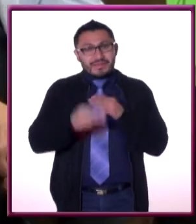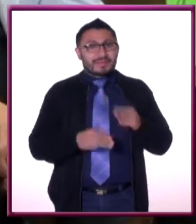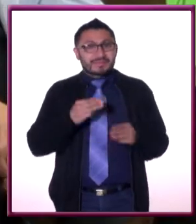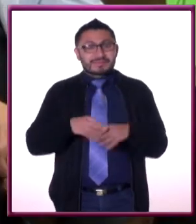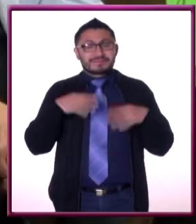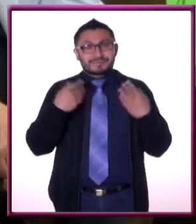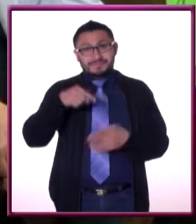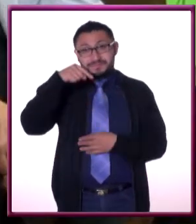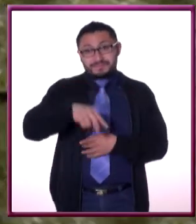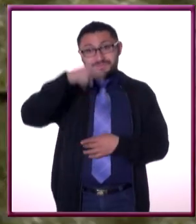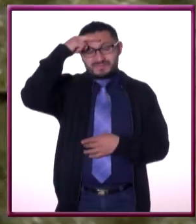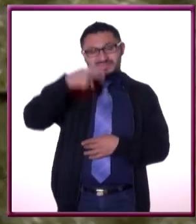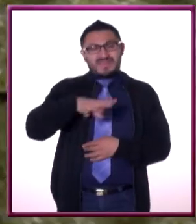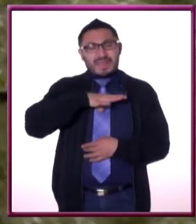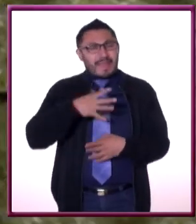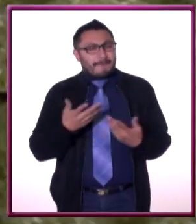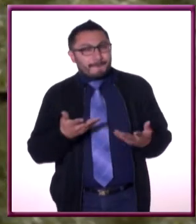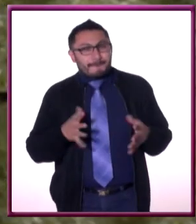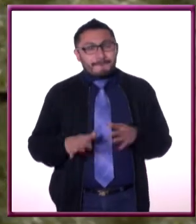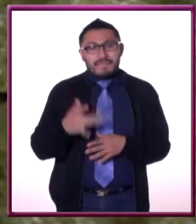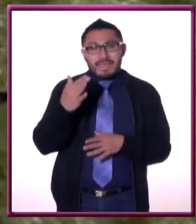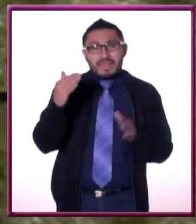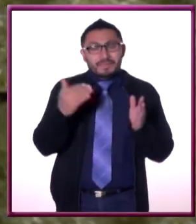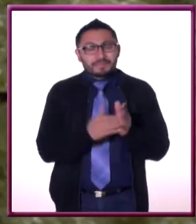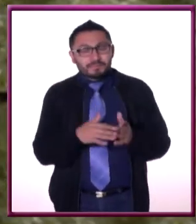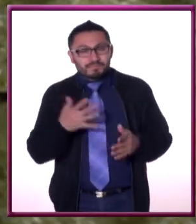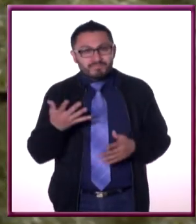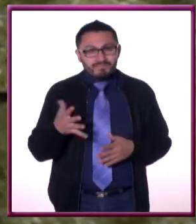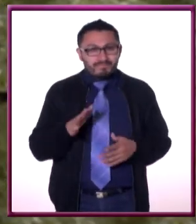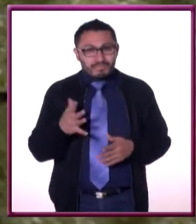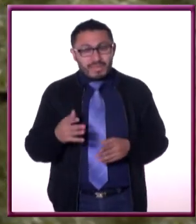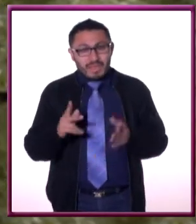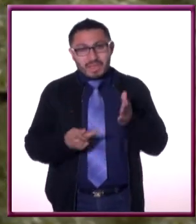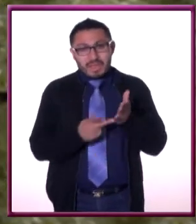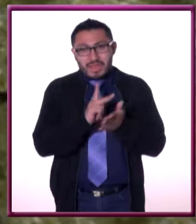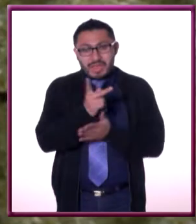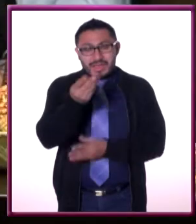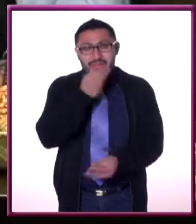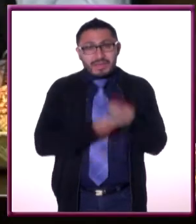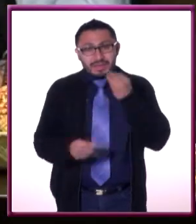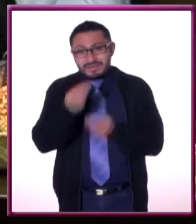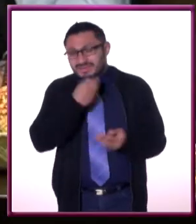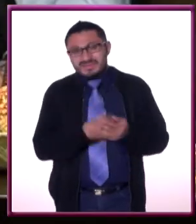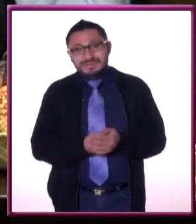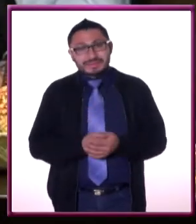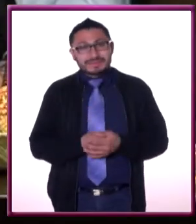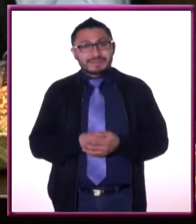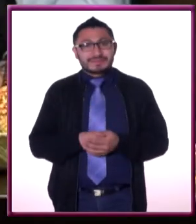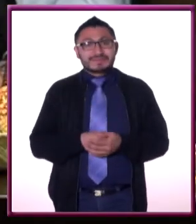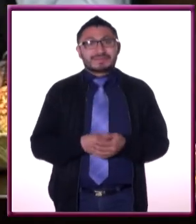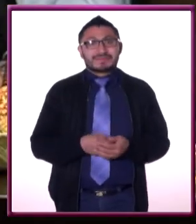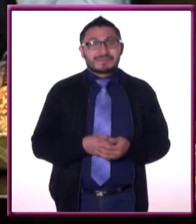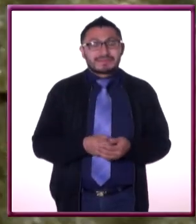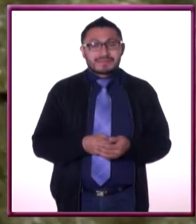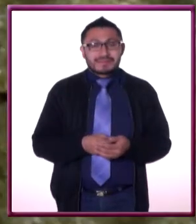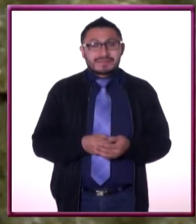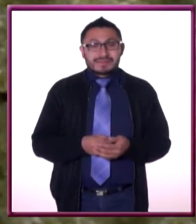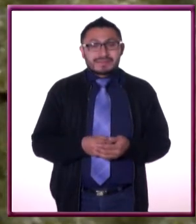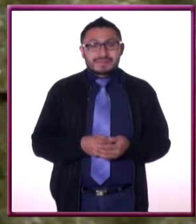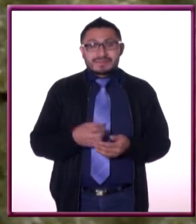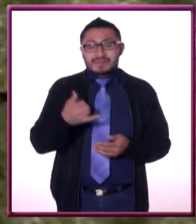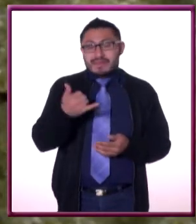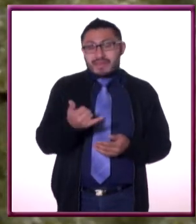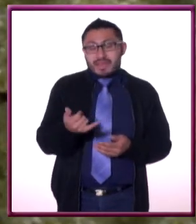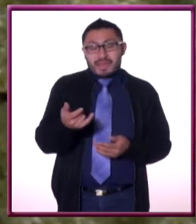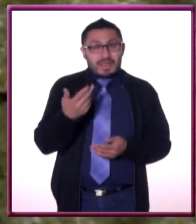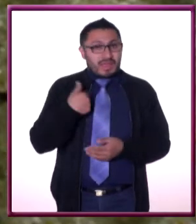¿no? En México tenemos 50,000 aproximadamente plantas que comemos y pues